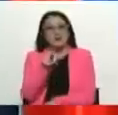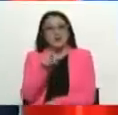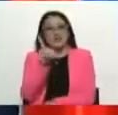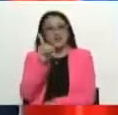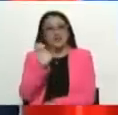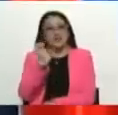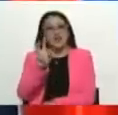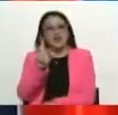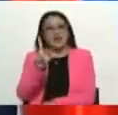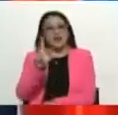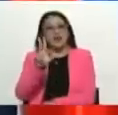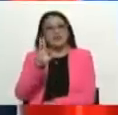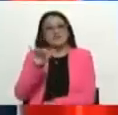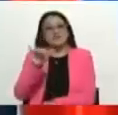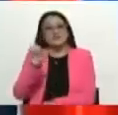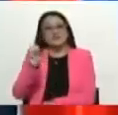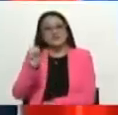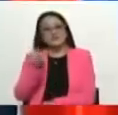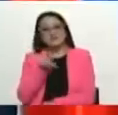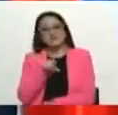Delvis González Paz.